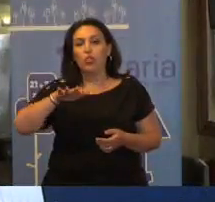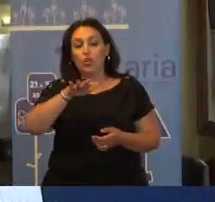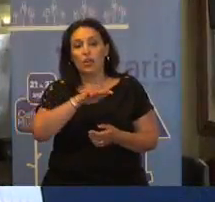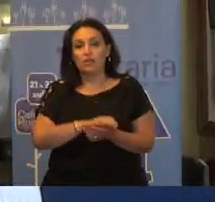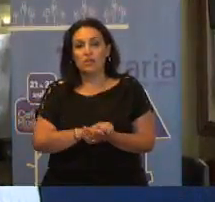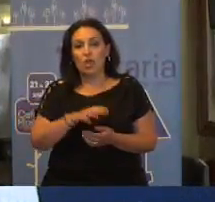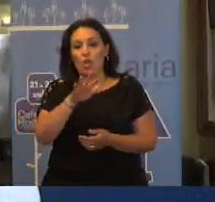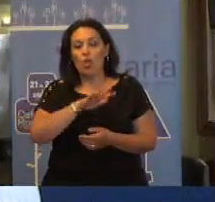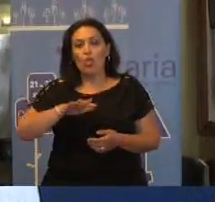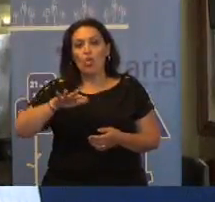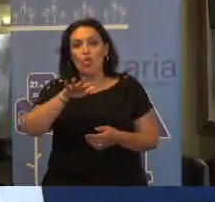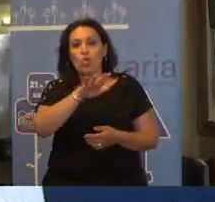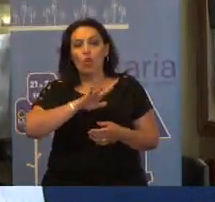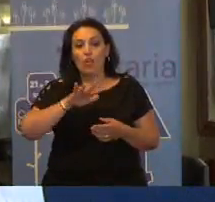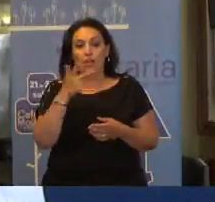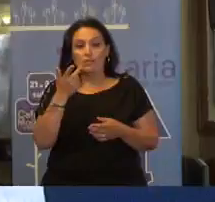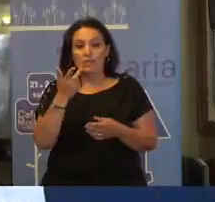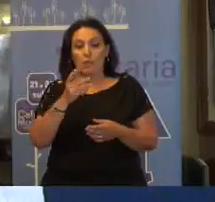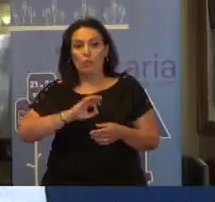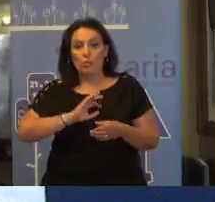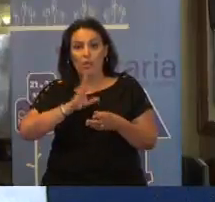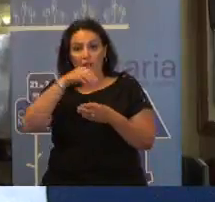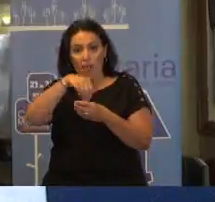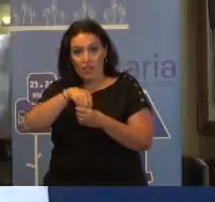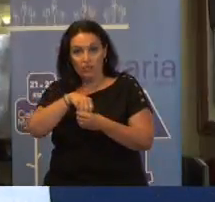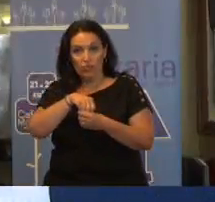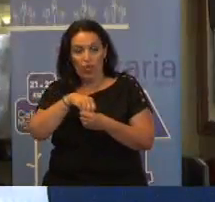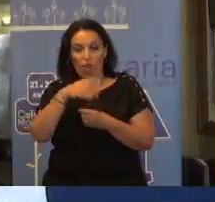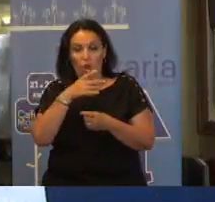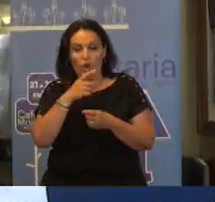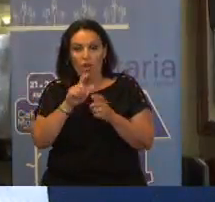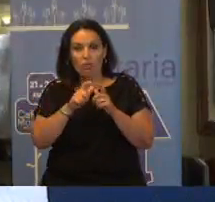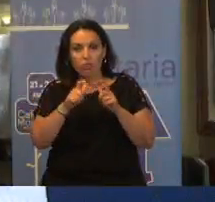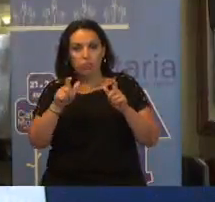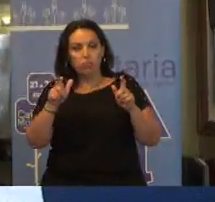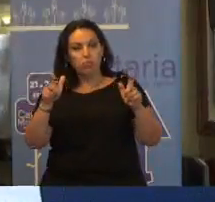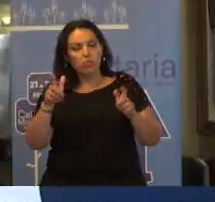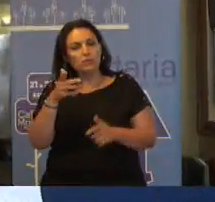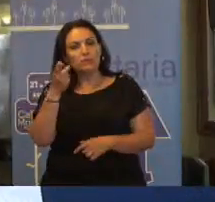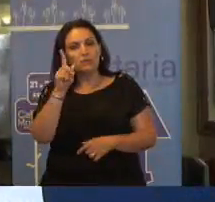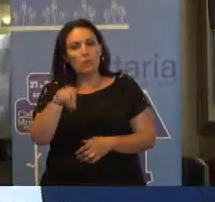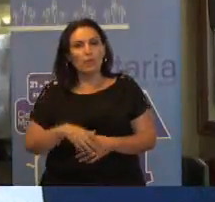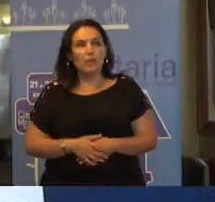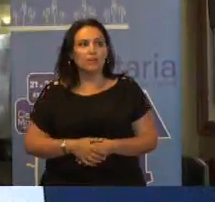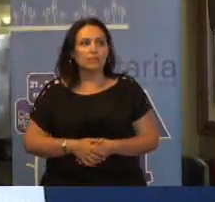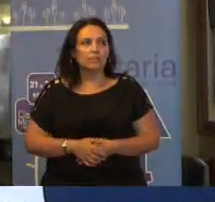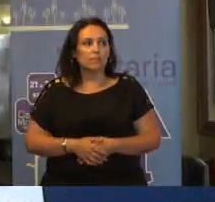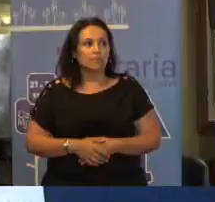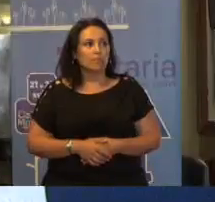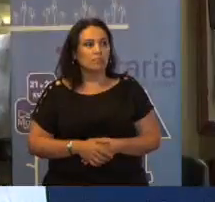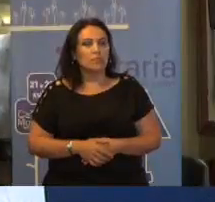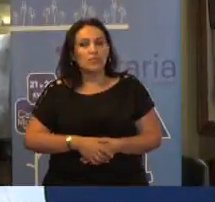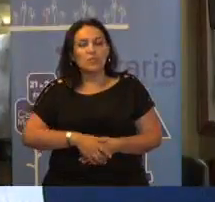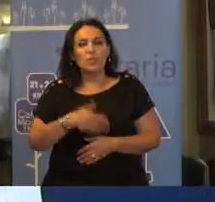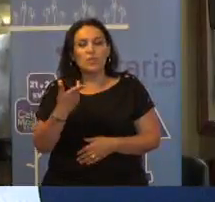de Forcarei, ou de zonas do interior da provincia de Pontevedra, pois, curiosamente, tamén sucede de outro xeito,